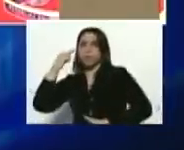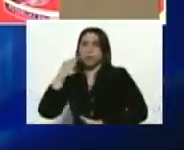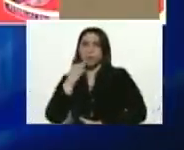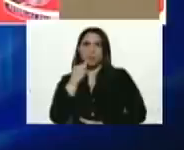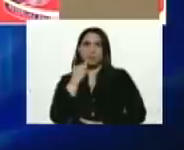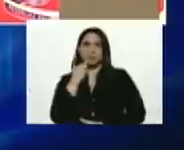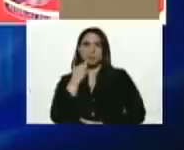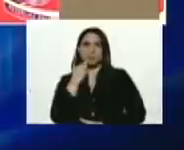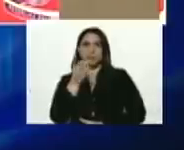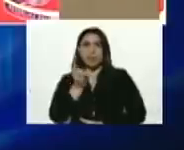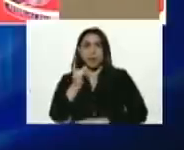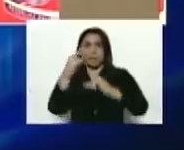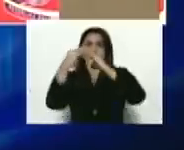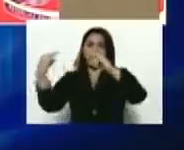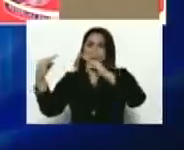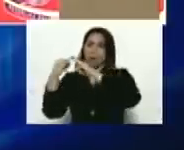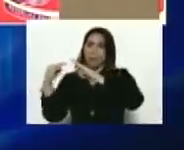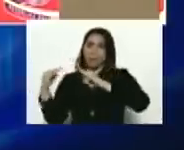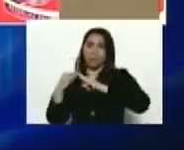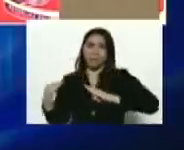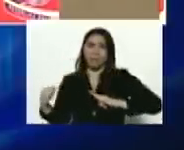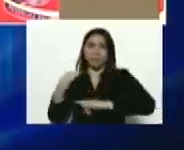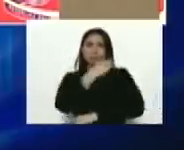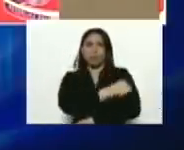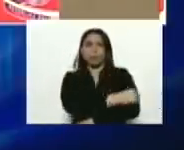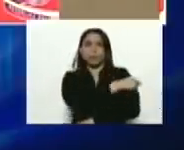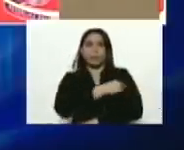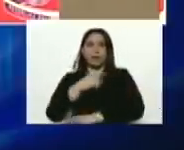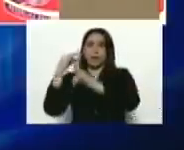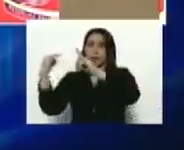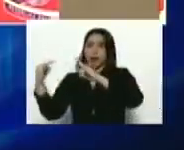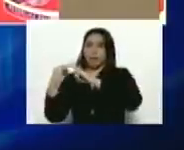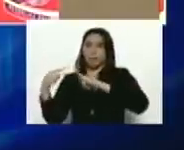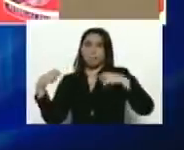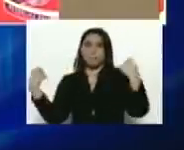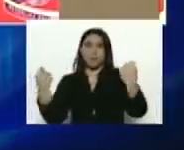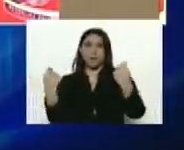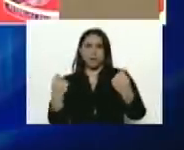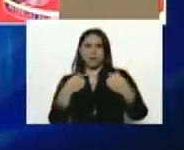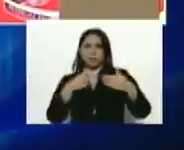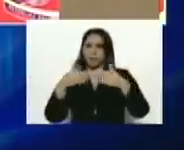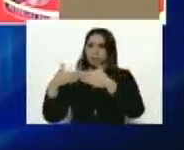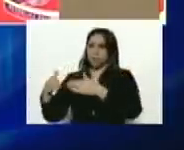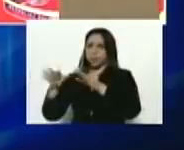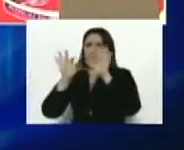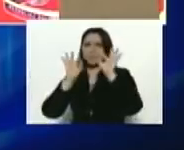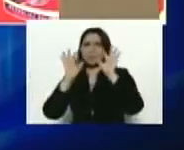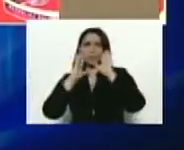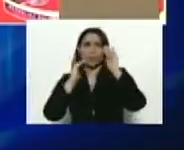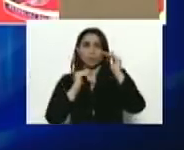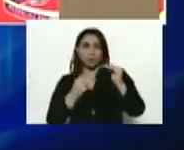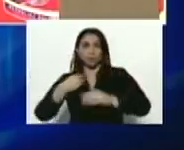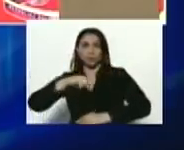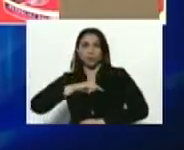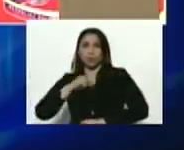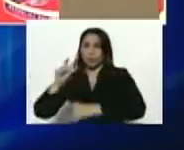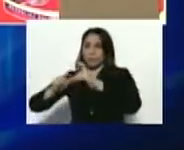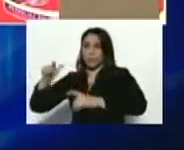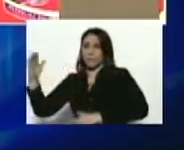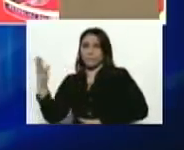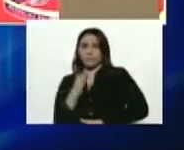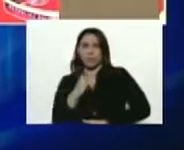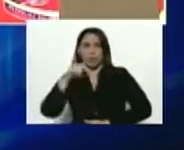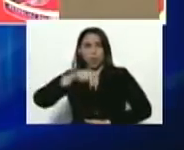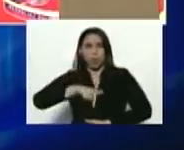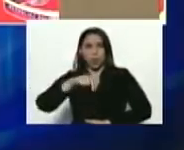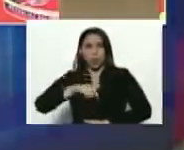Hay campamentos, hay hospitales de campaña, bueno, dispositivos especiales para la atención de estos connacionales que hoy están